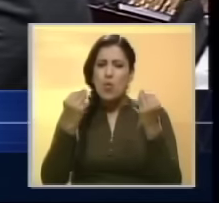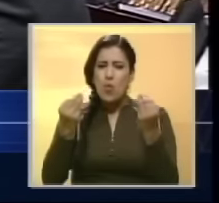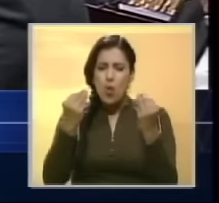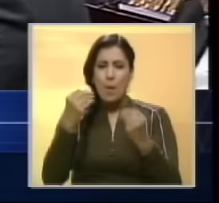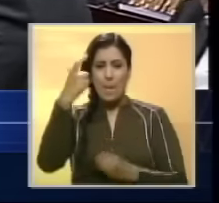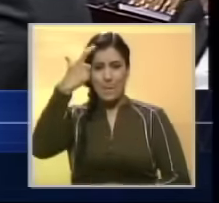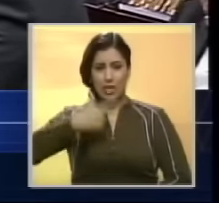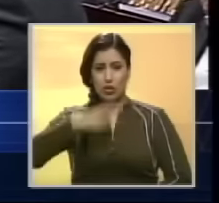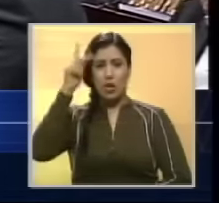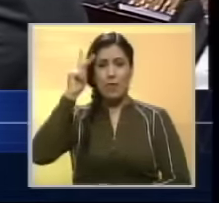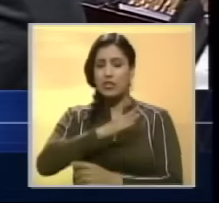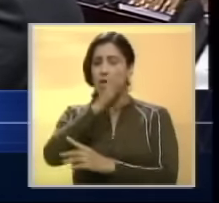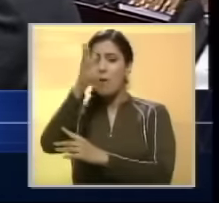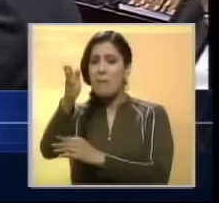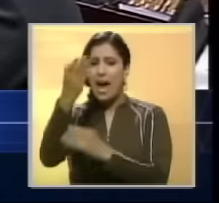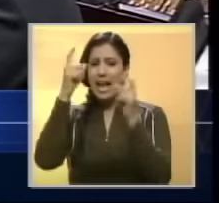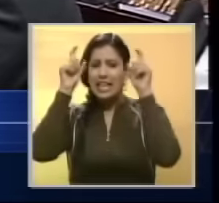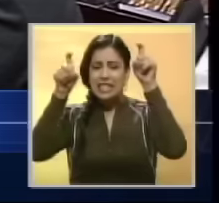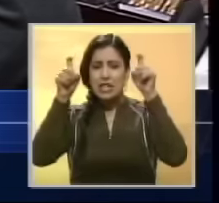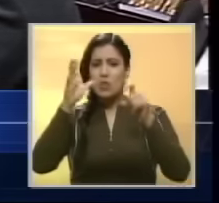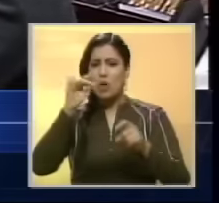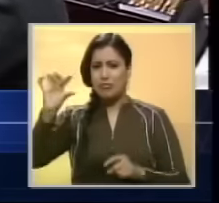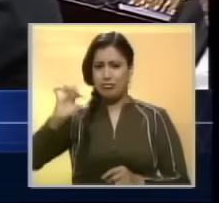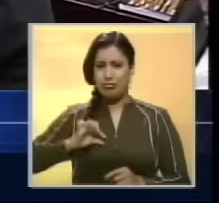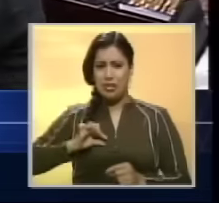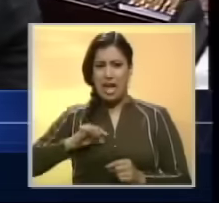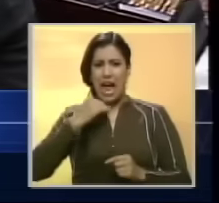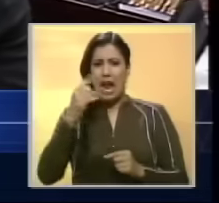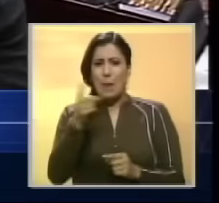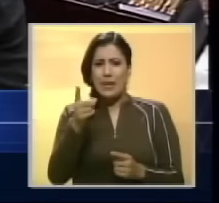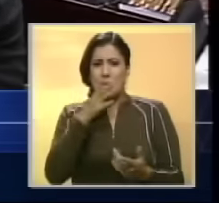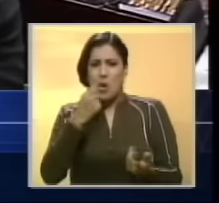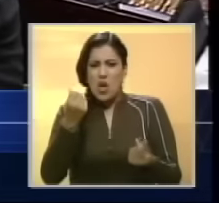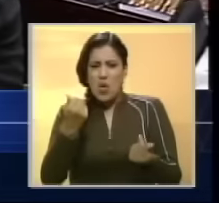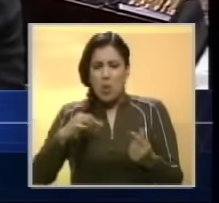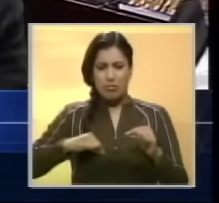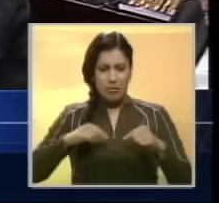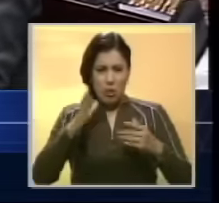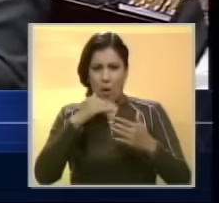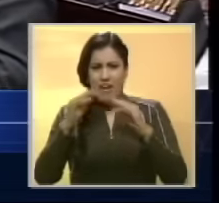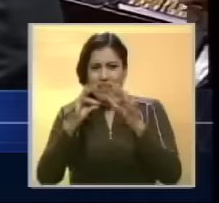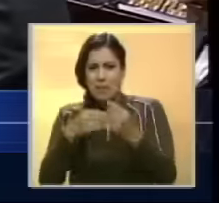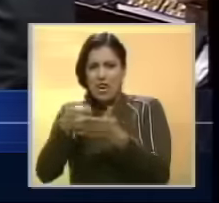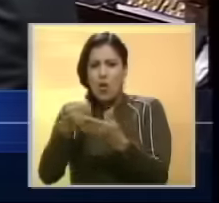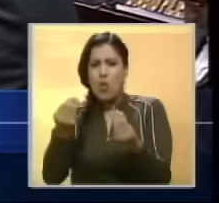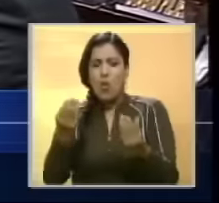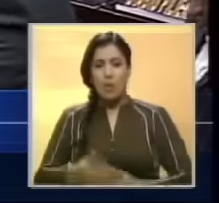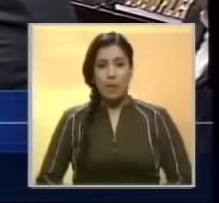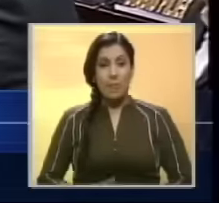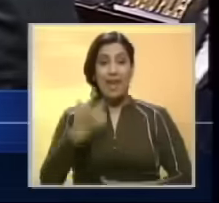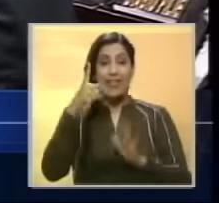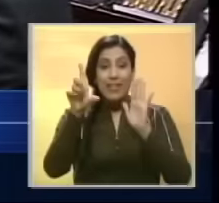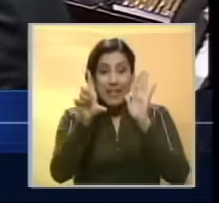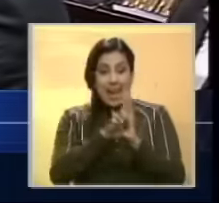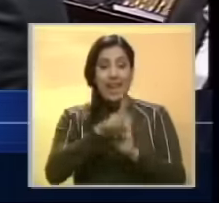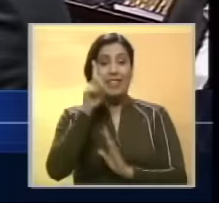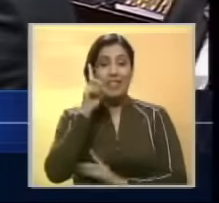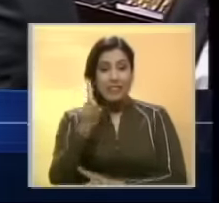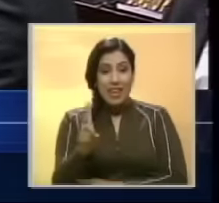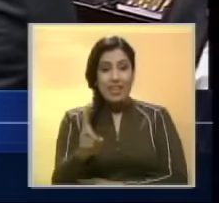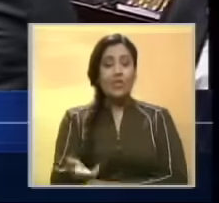va un docente a dar una clase si no tiene si quiera satisfacer las necesidades básicas de su familia de una ley que